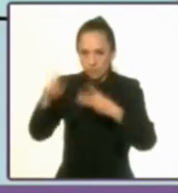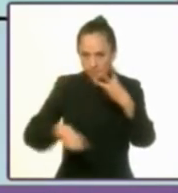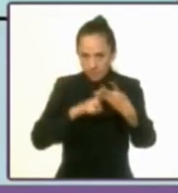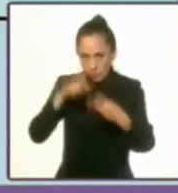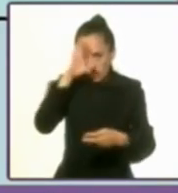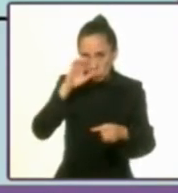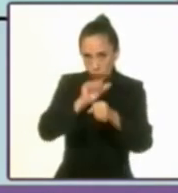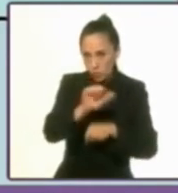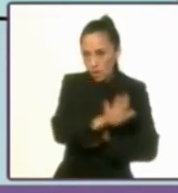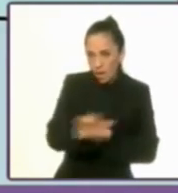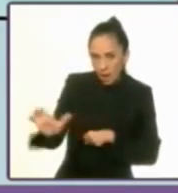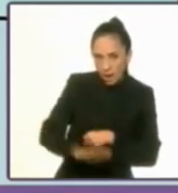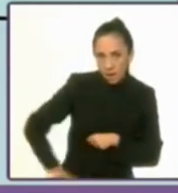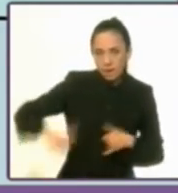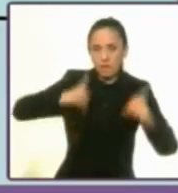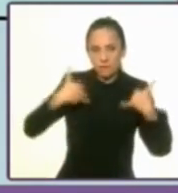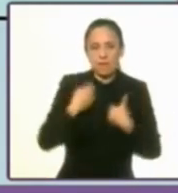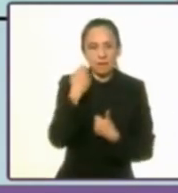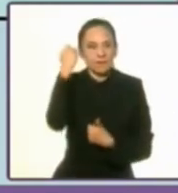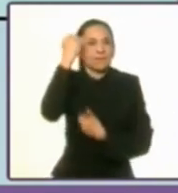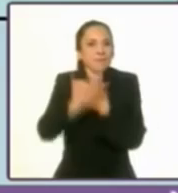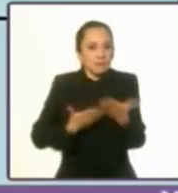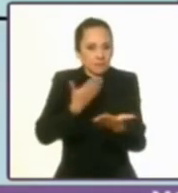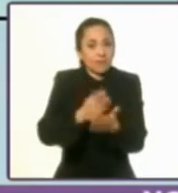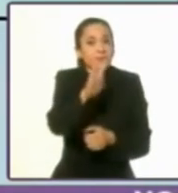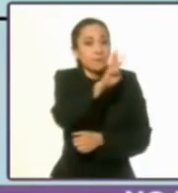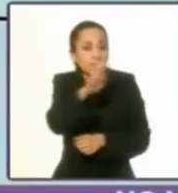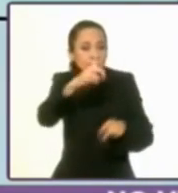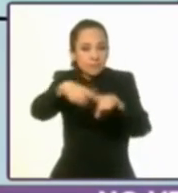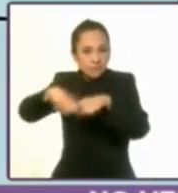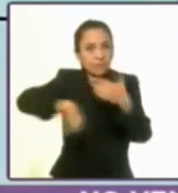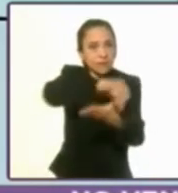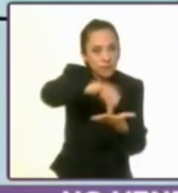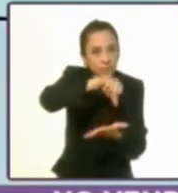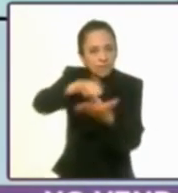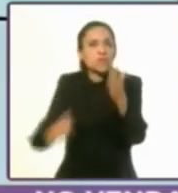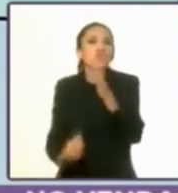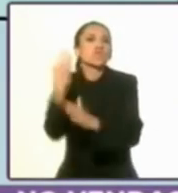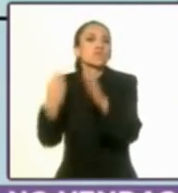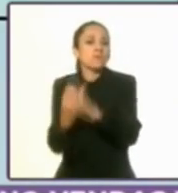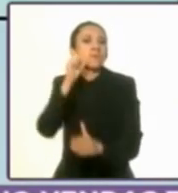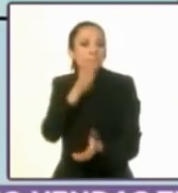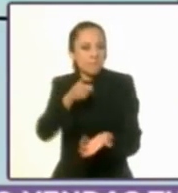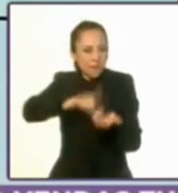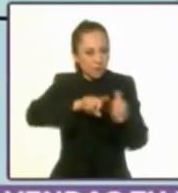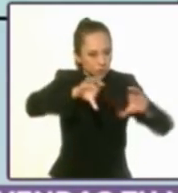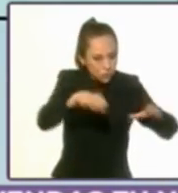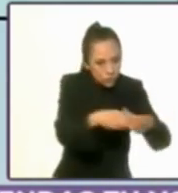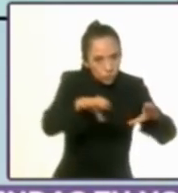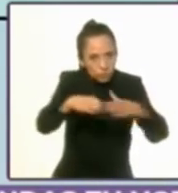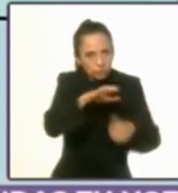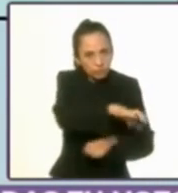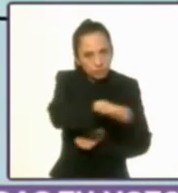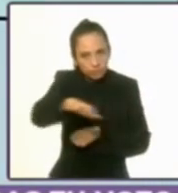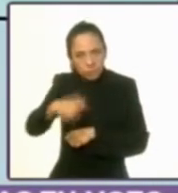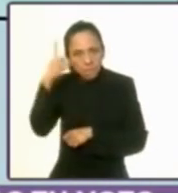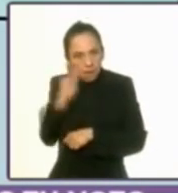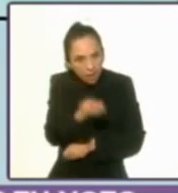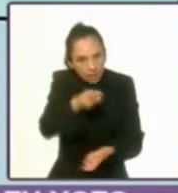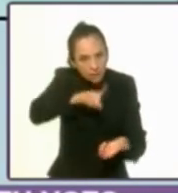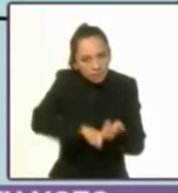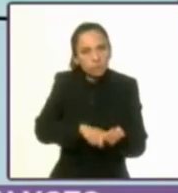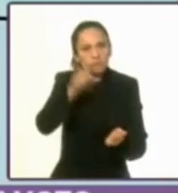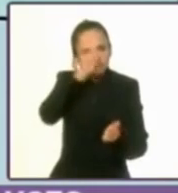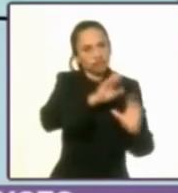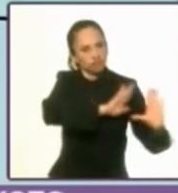esta es la propuesta de los 300 centros de innovación social 300 centros comunitarios que den espacio para la educación para que